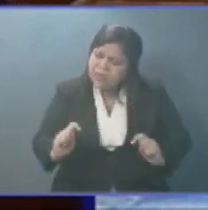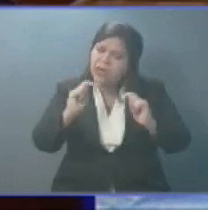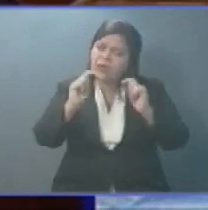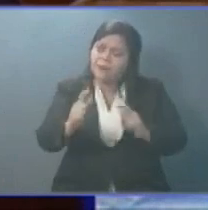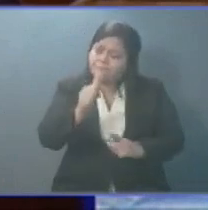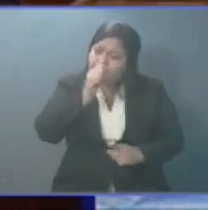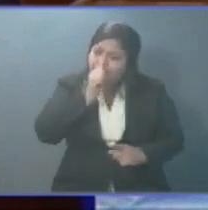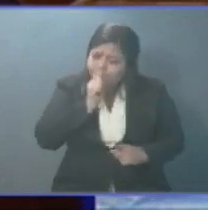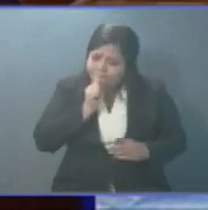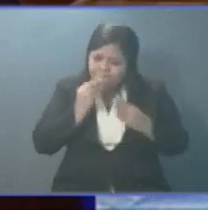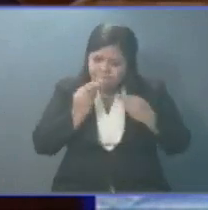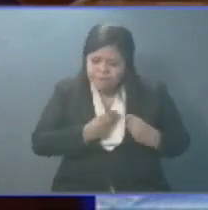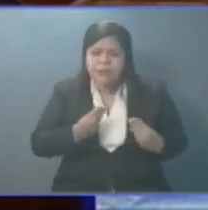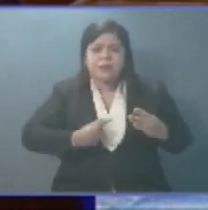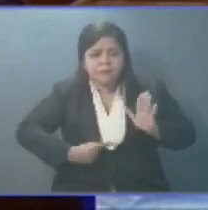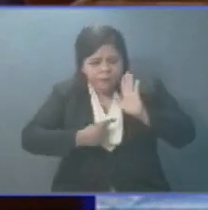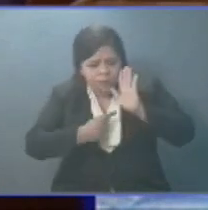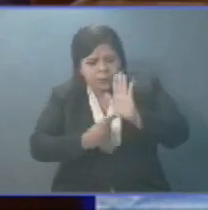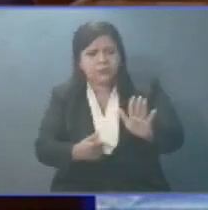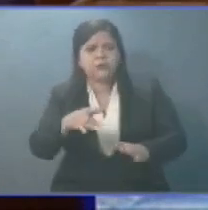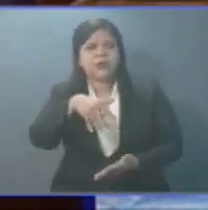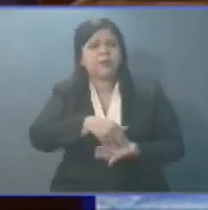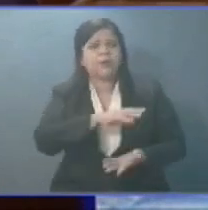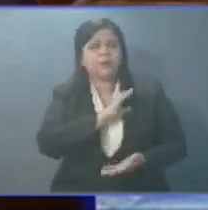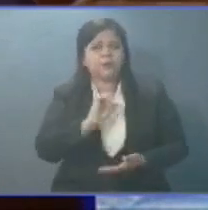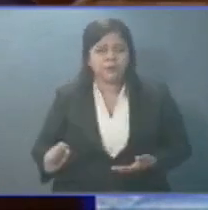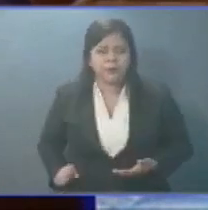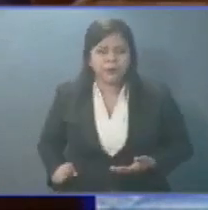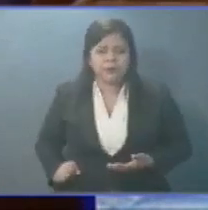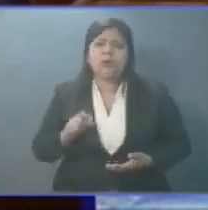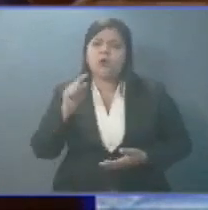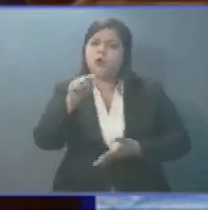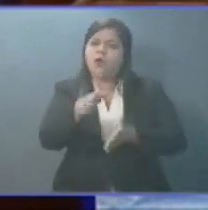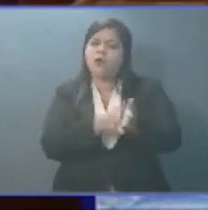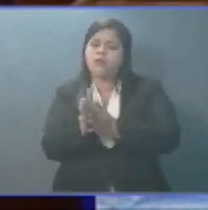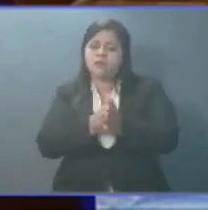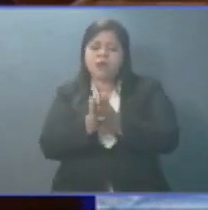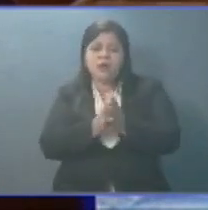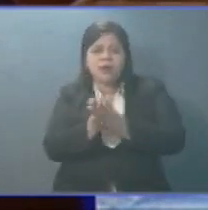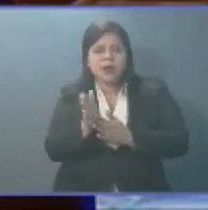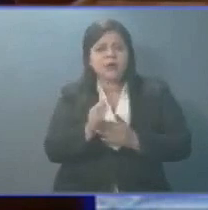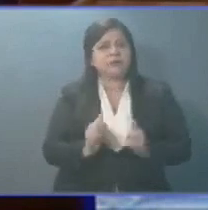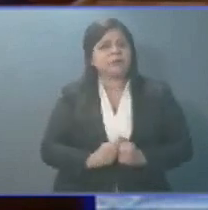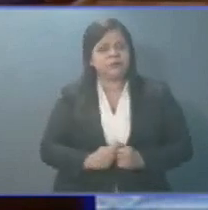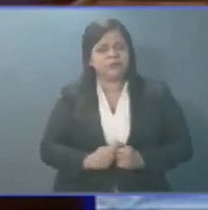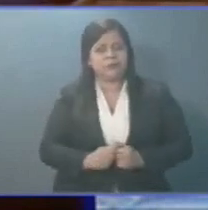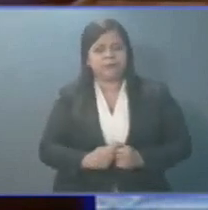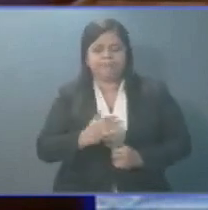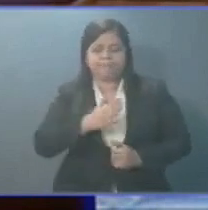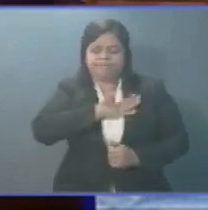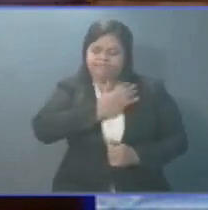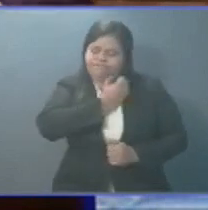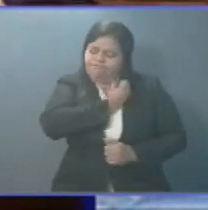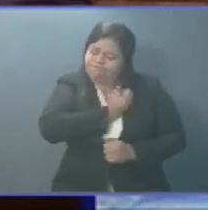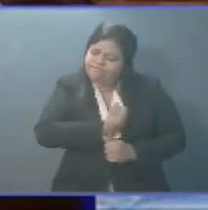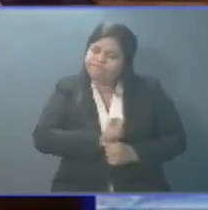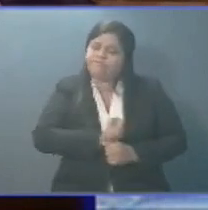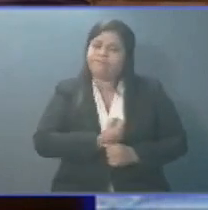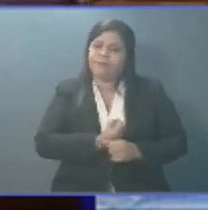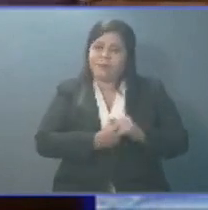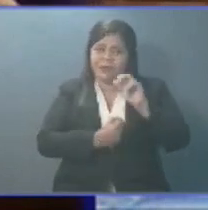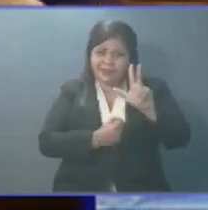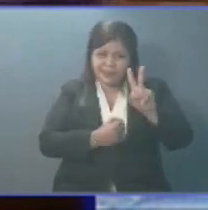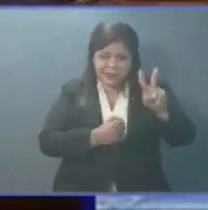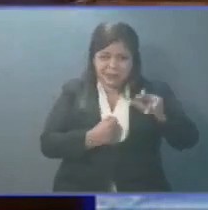de demostrarle al pueblo que se interesa por él me duele ya 32